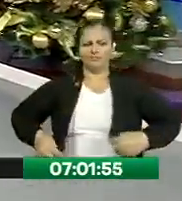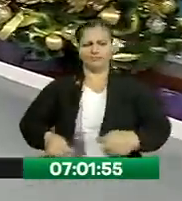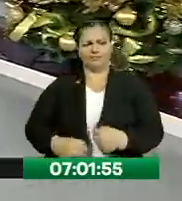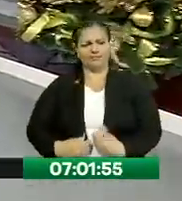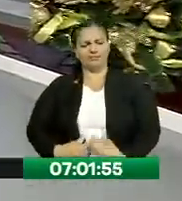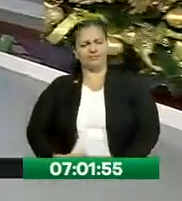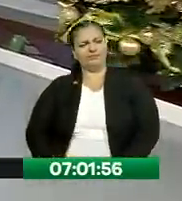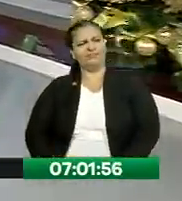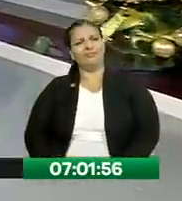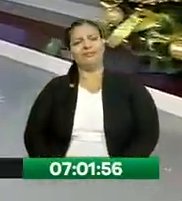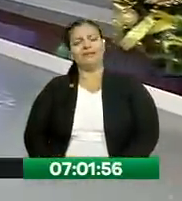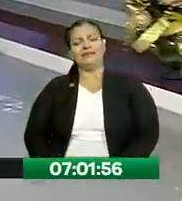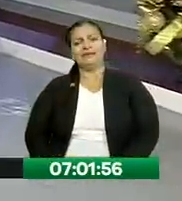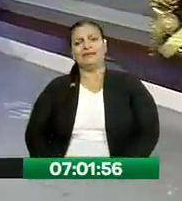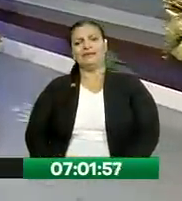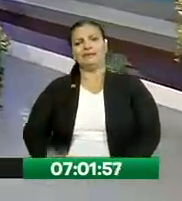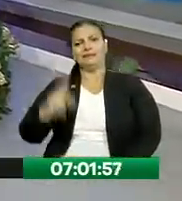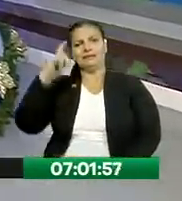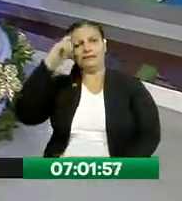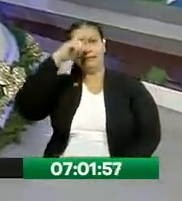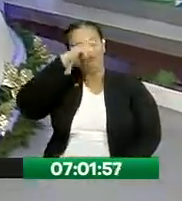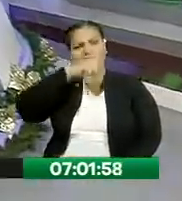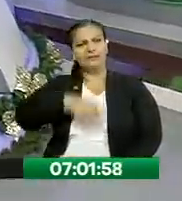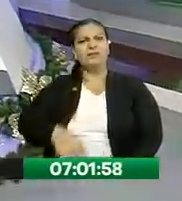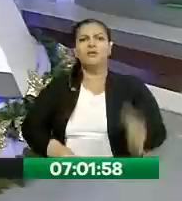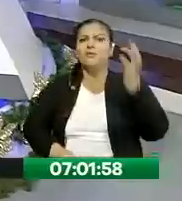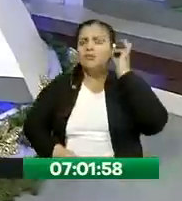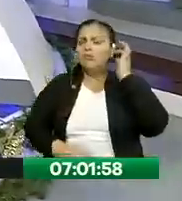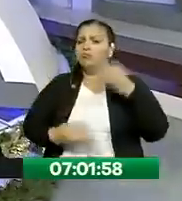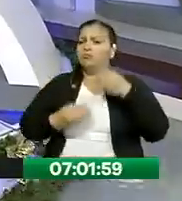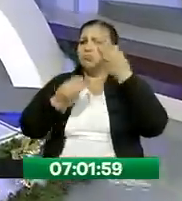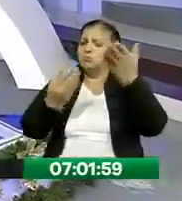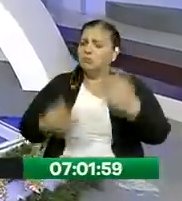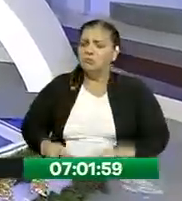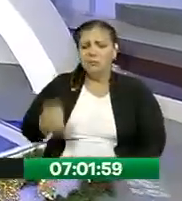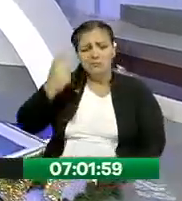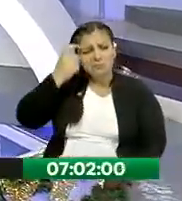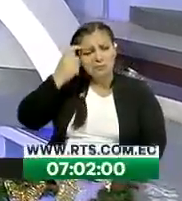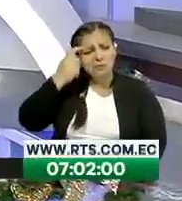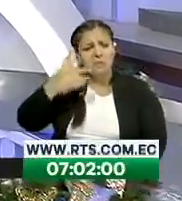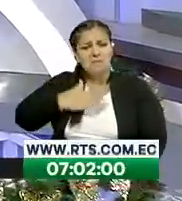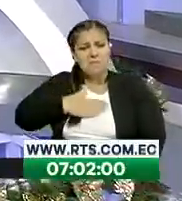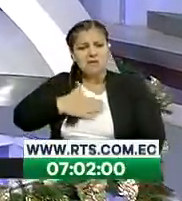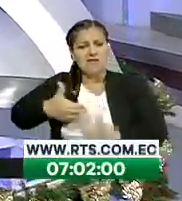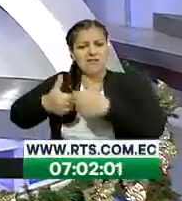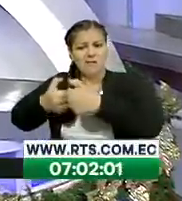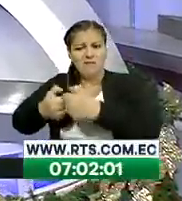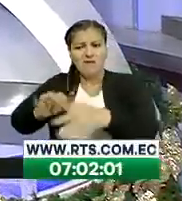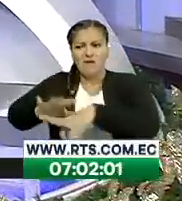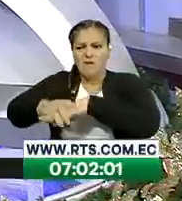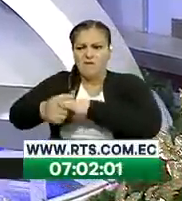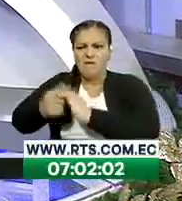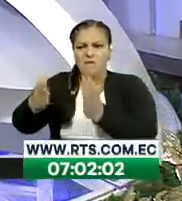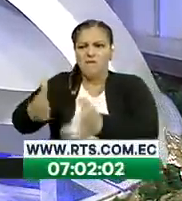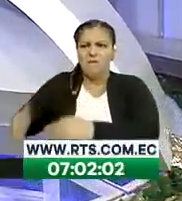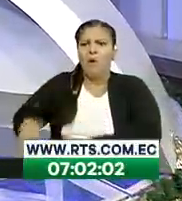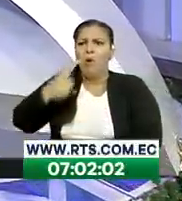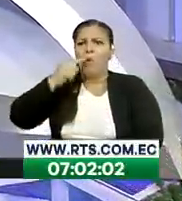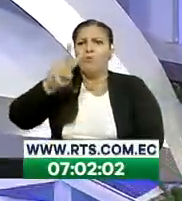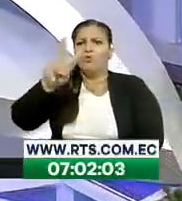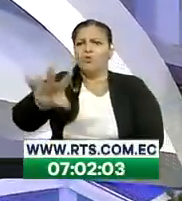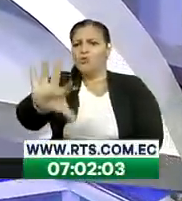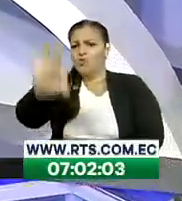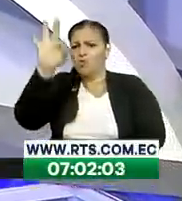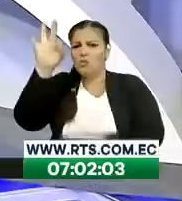Bárbaro, imagínate tú lo que dice la dama afectada. En todo caso, serán las investigaciones las que determinen si el novio